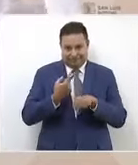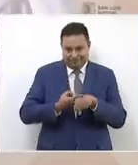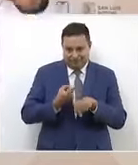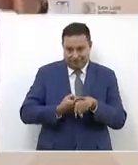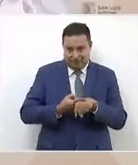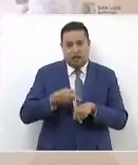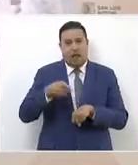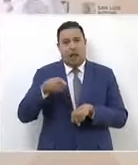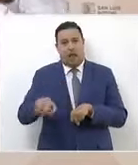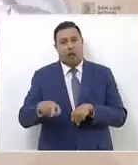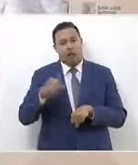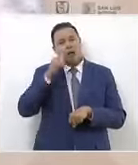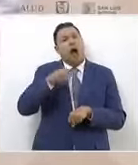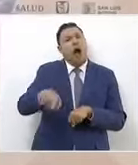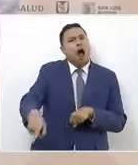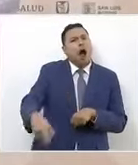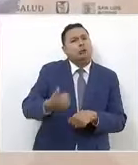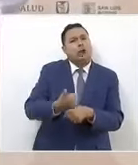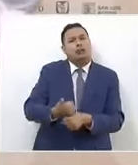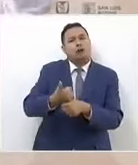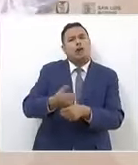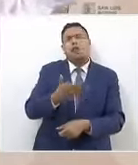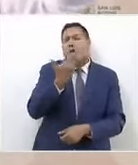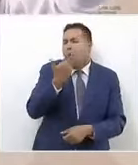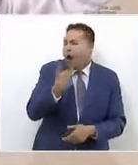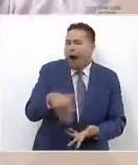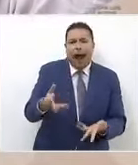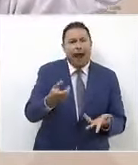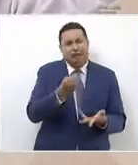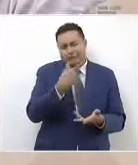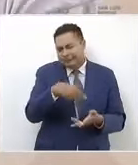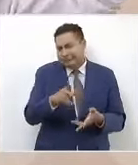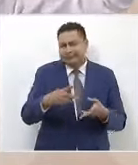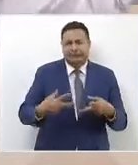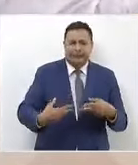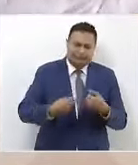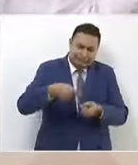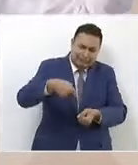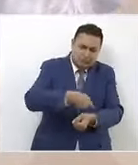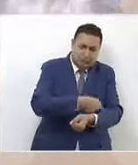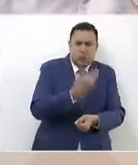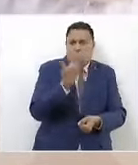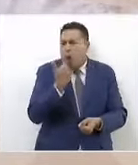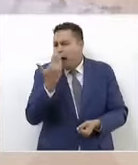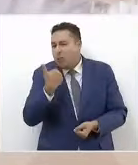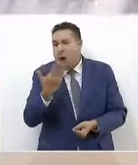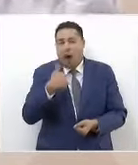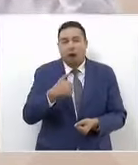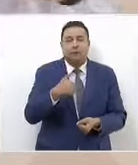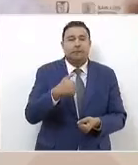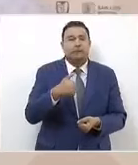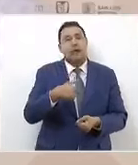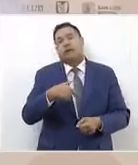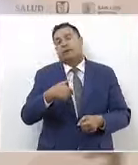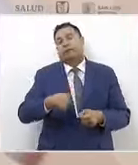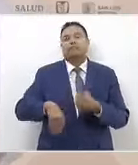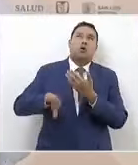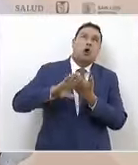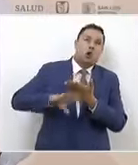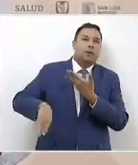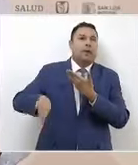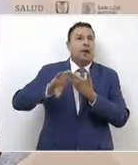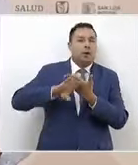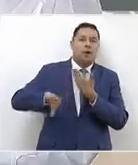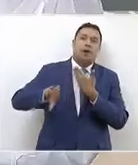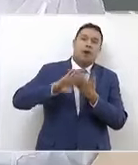Y no hay medicamentos para los niños de cáncer. Y así los aguantamos, los